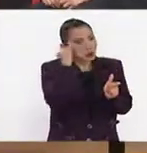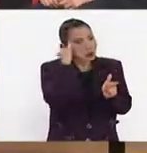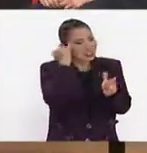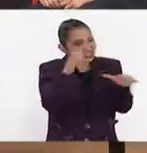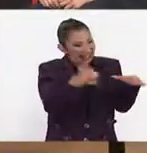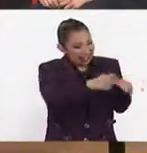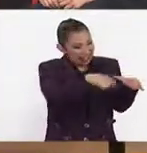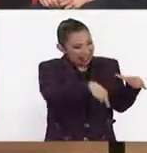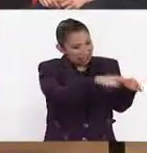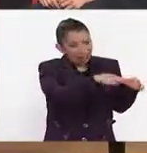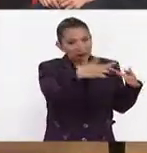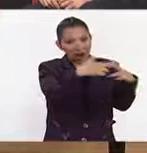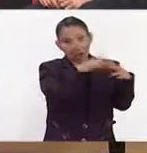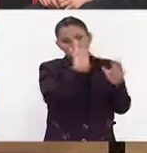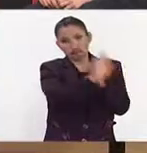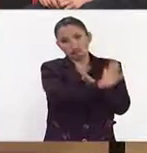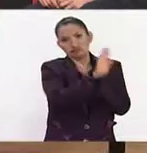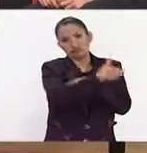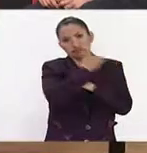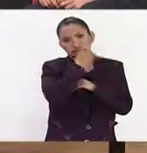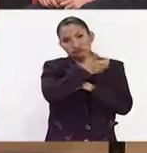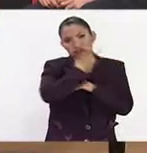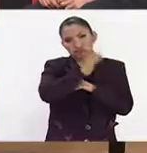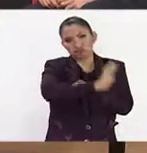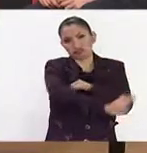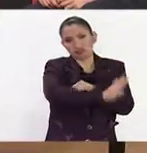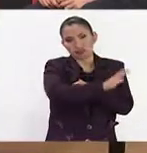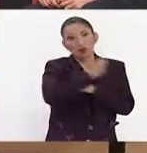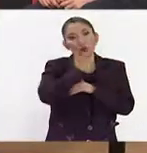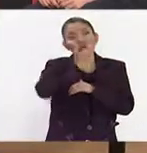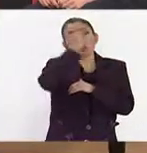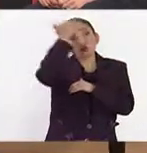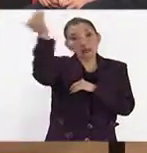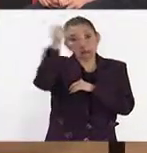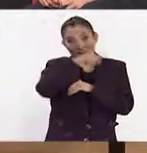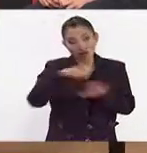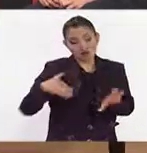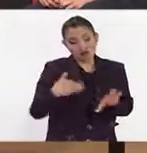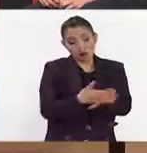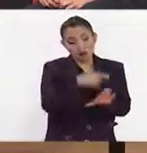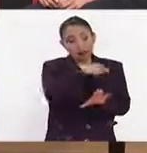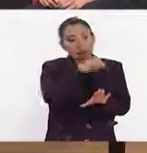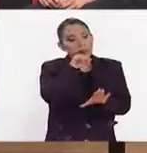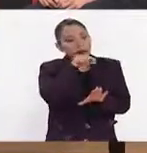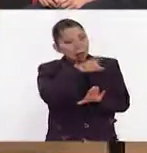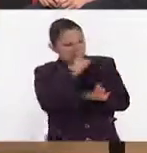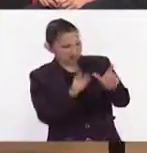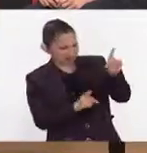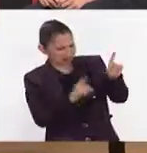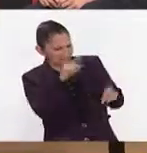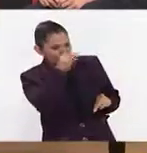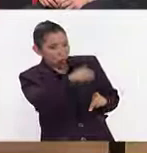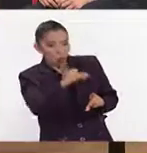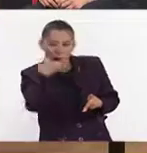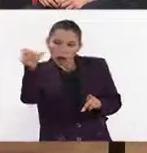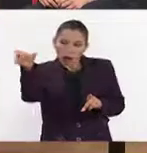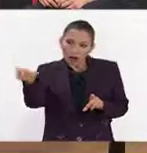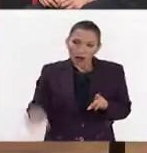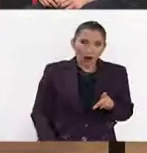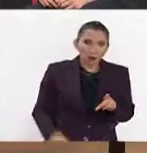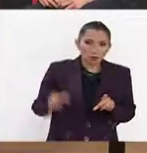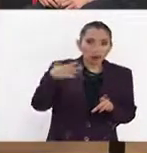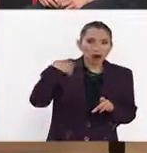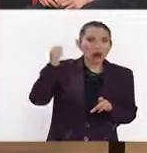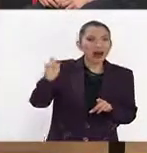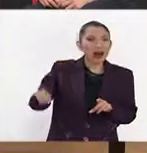tiene pues una religión o practica una religión musulmana, pero además porque pone en entredicho una figura